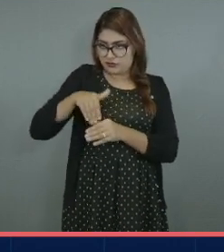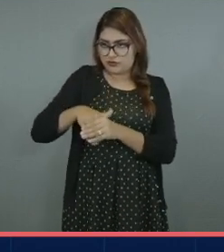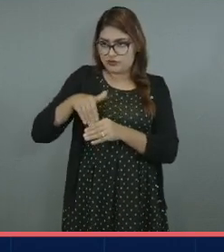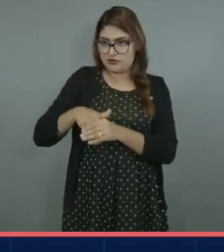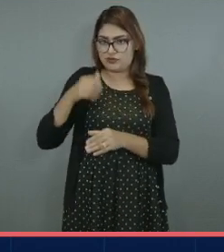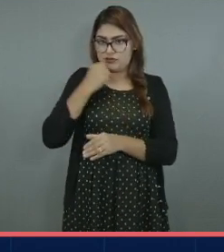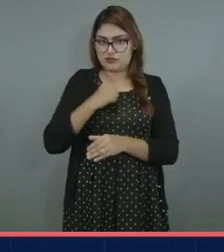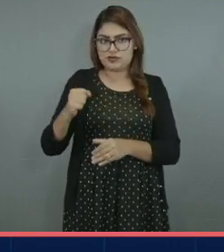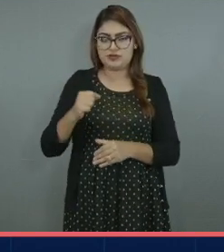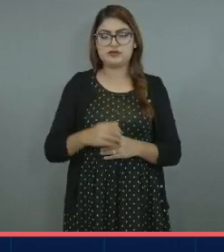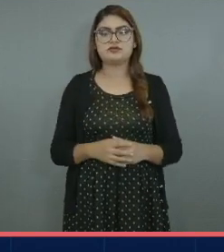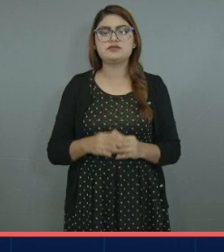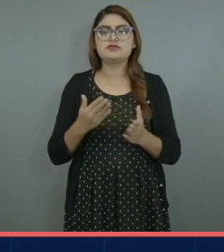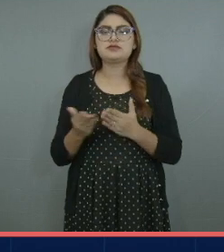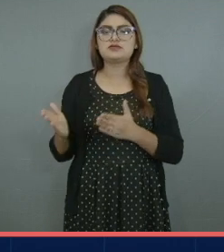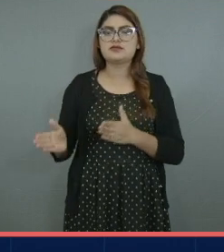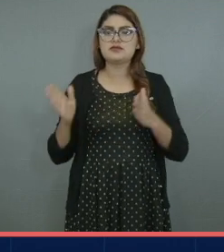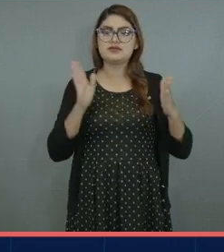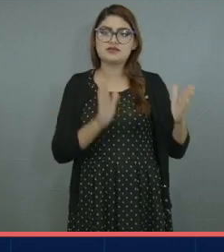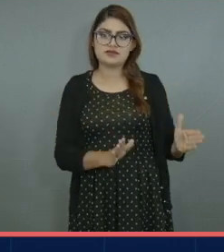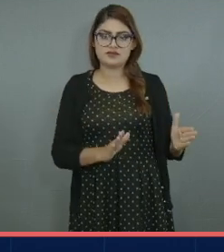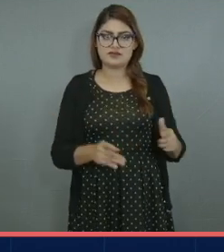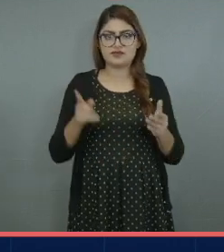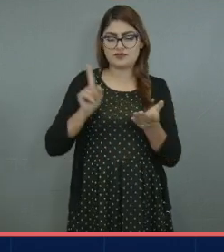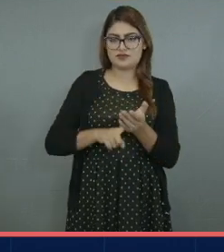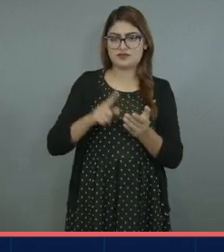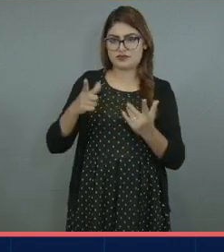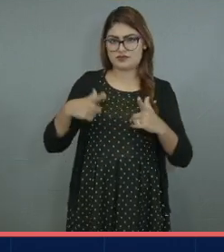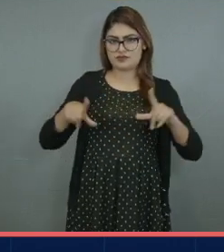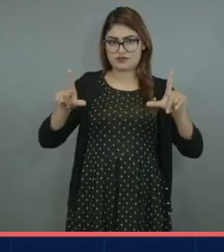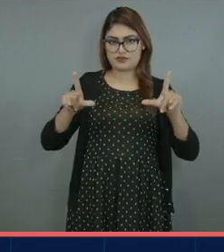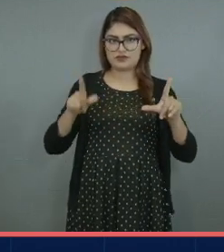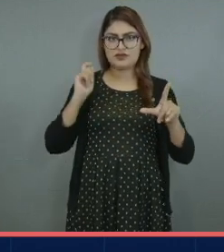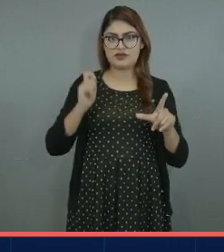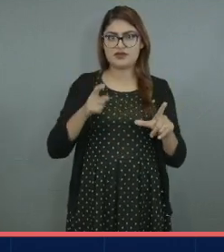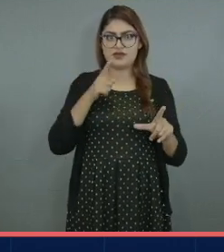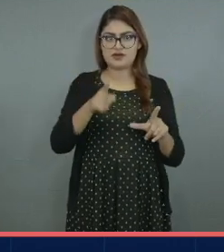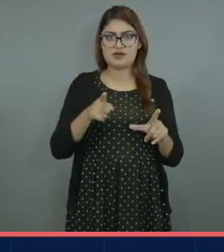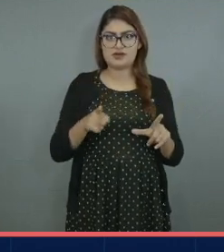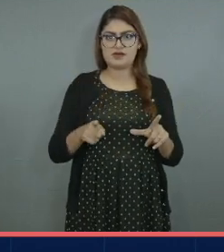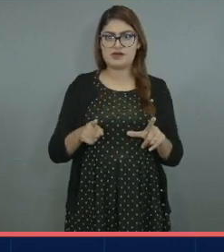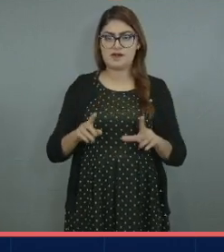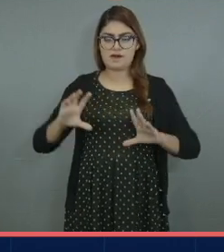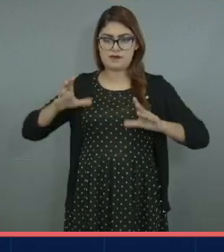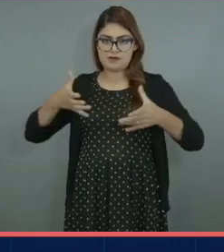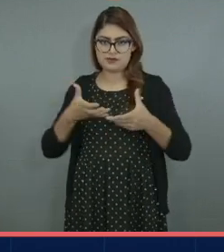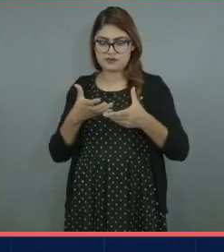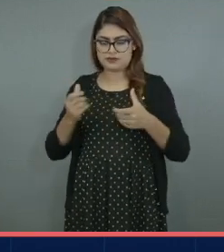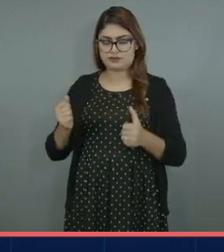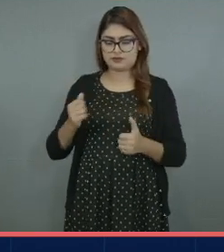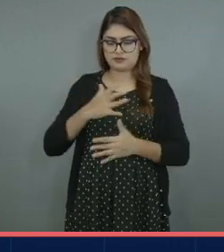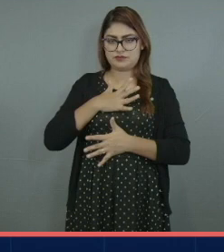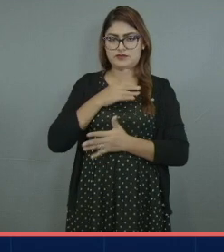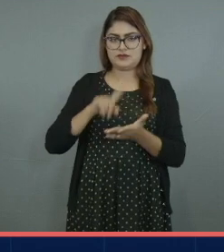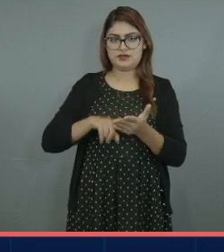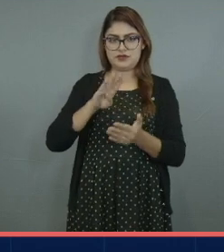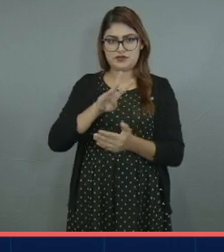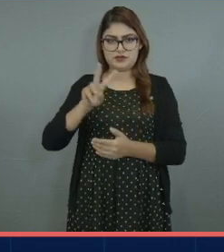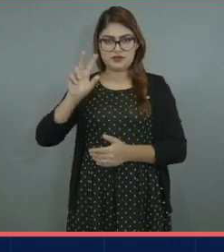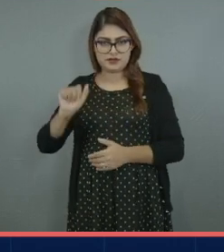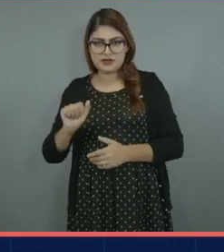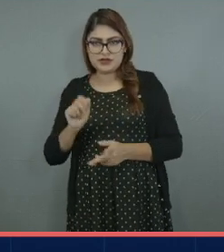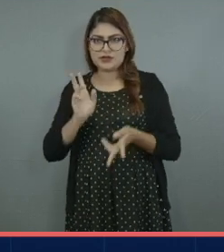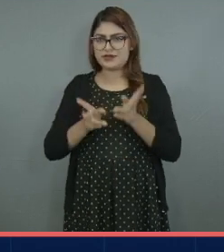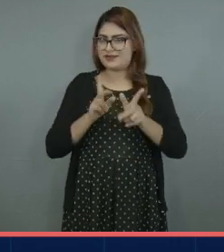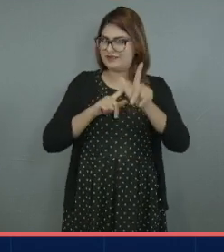materia financiera. Vámonos con más en esta presentación del encuentro Comunidad que Inspira, por supuesto, de la Fundación BBVA. Ahora